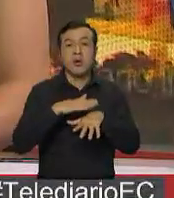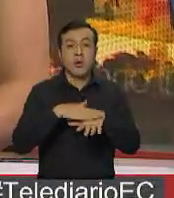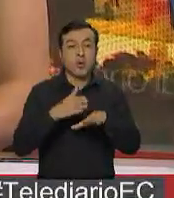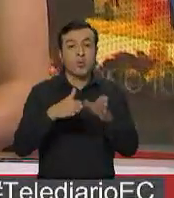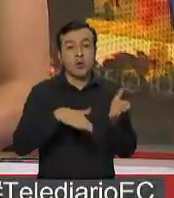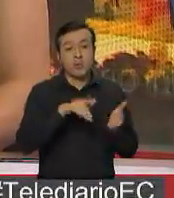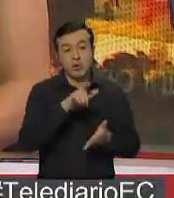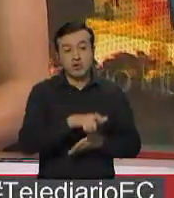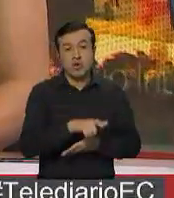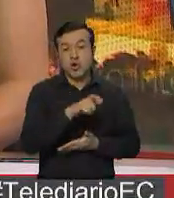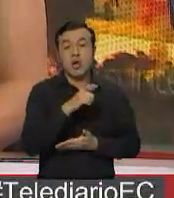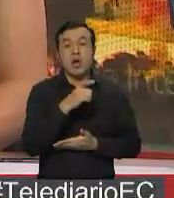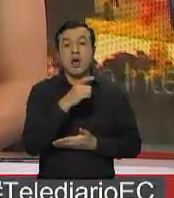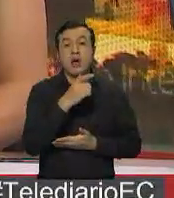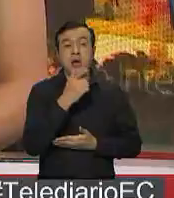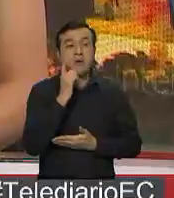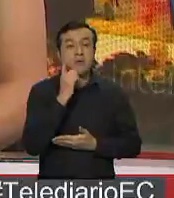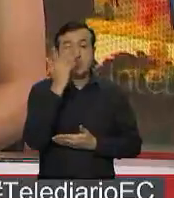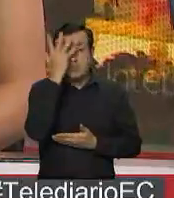Floyd y contra el racismo.